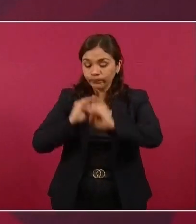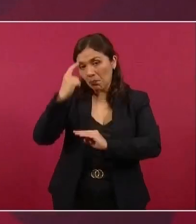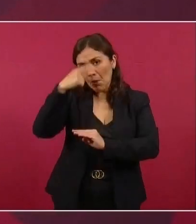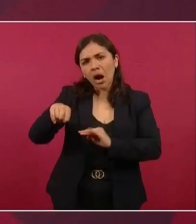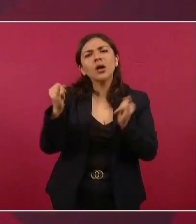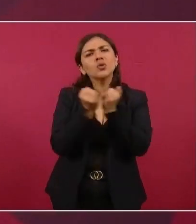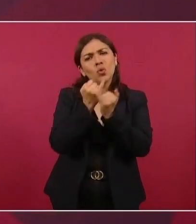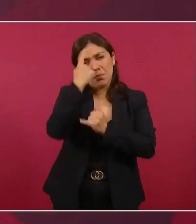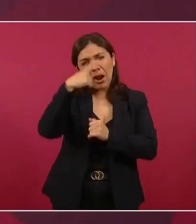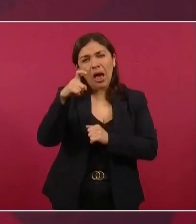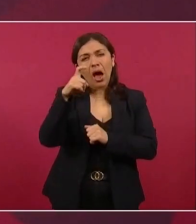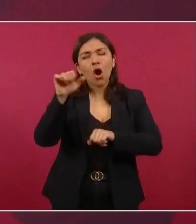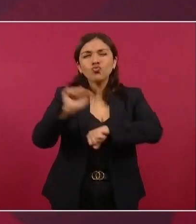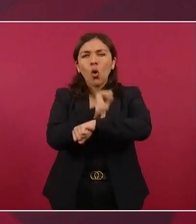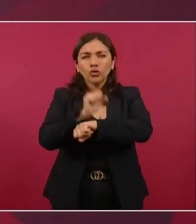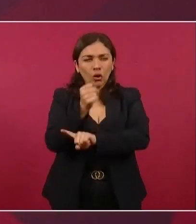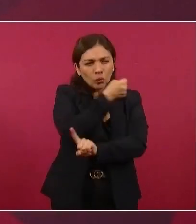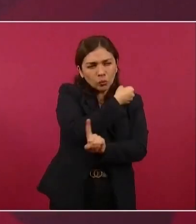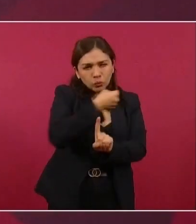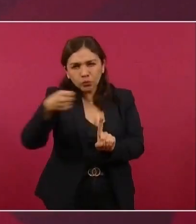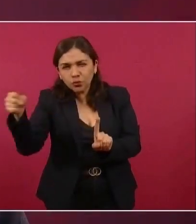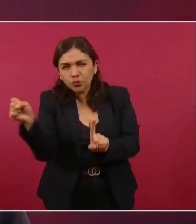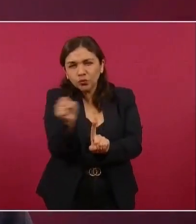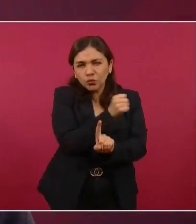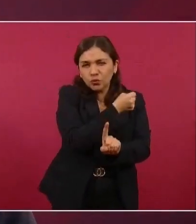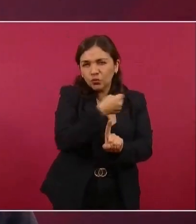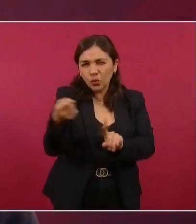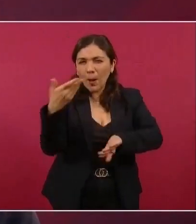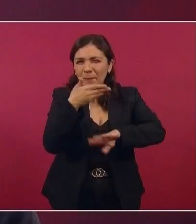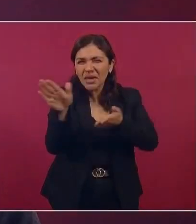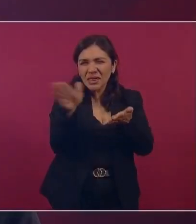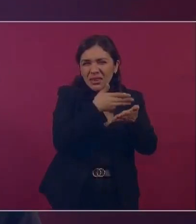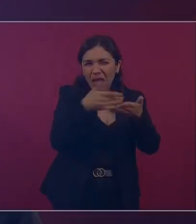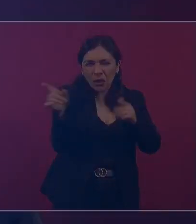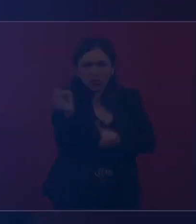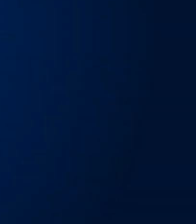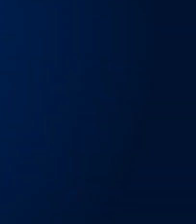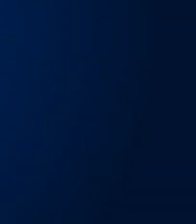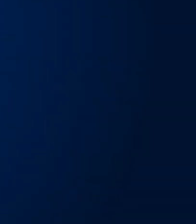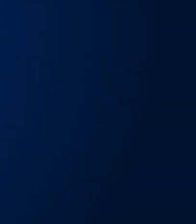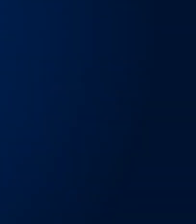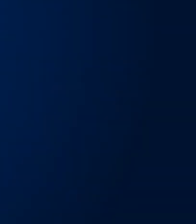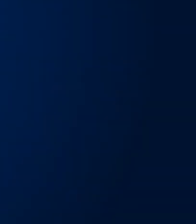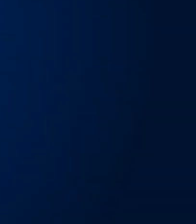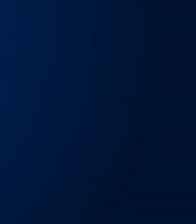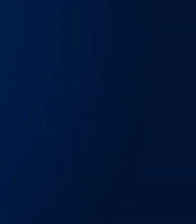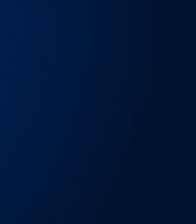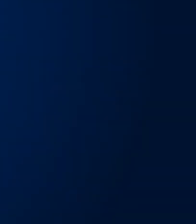pintura de los automóviles. UNO TV.